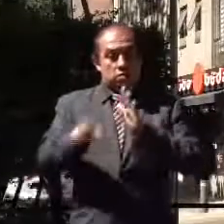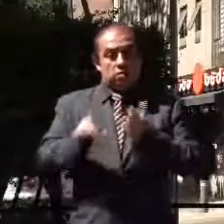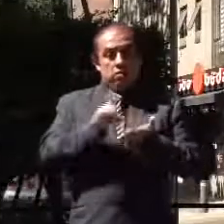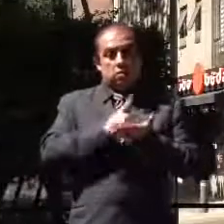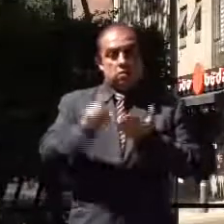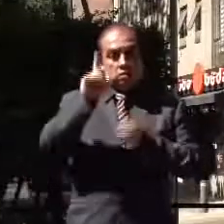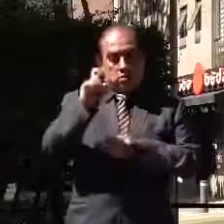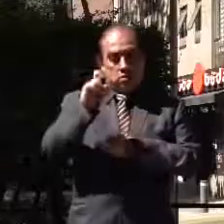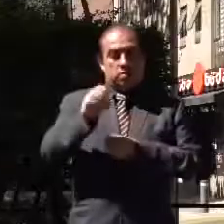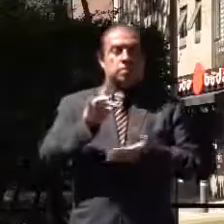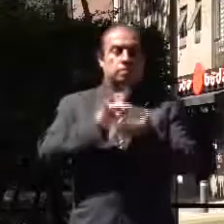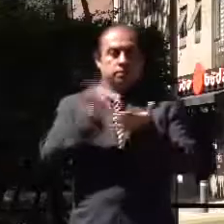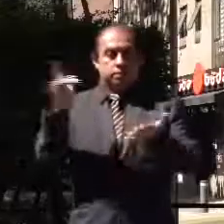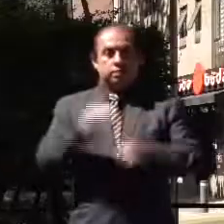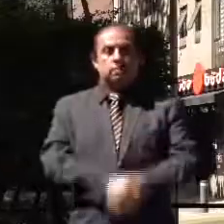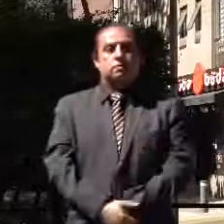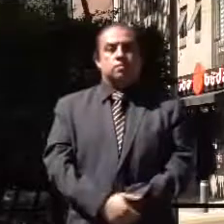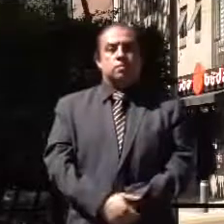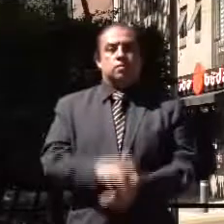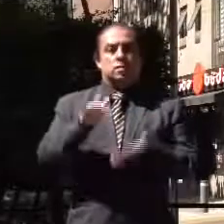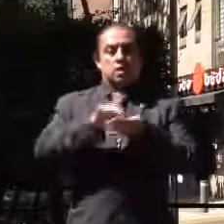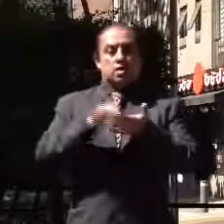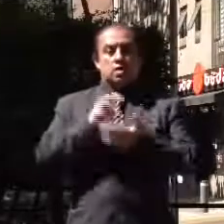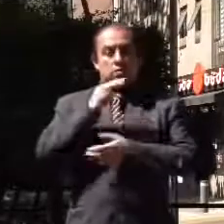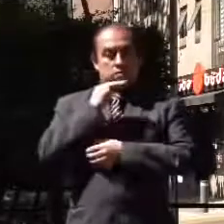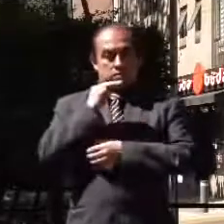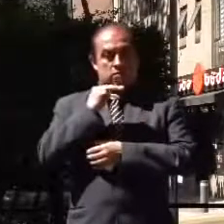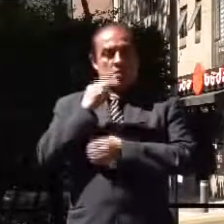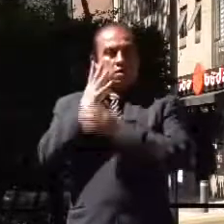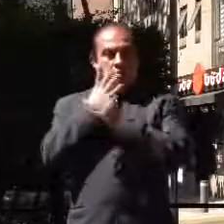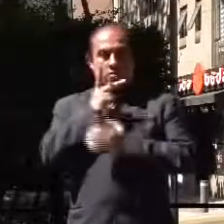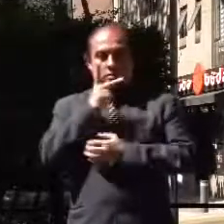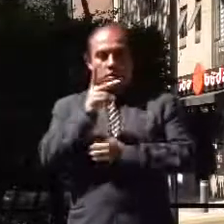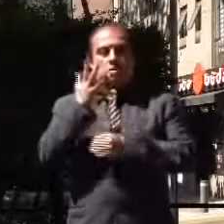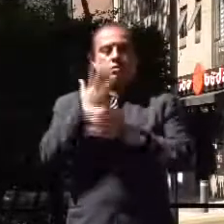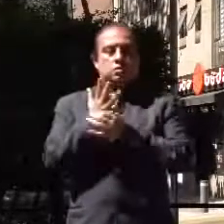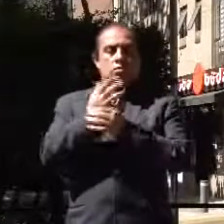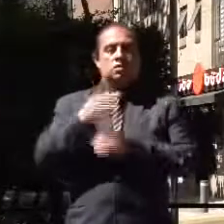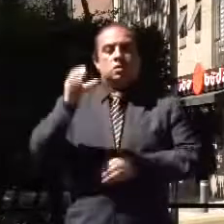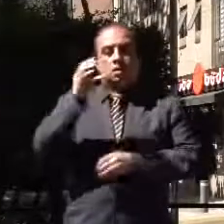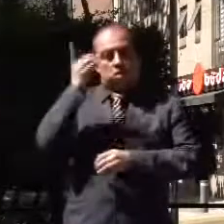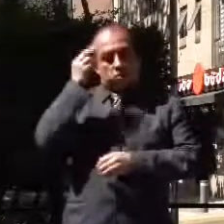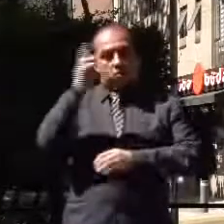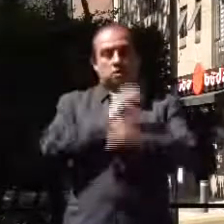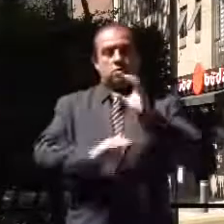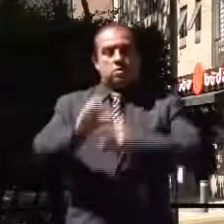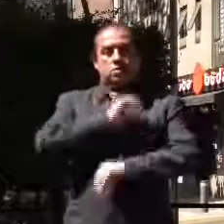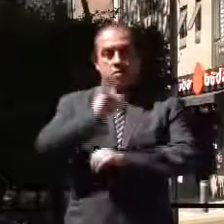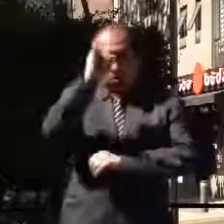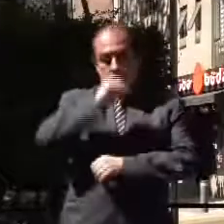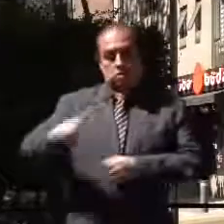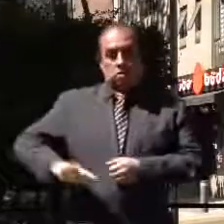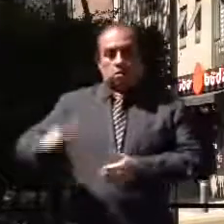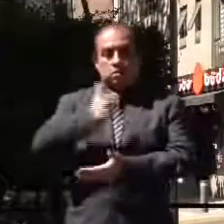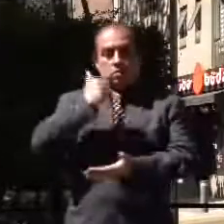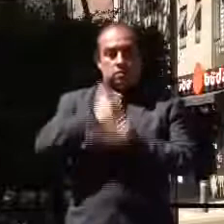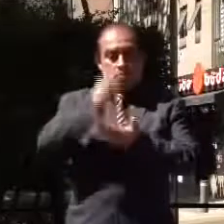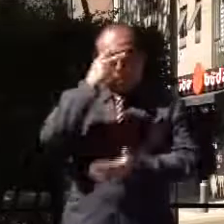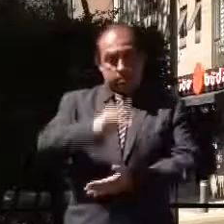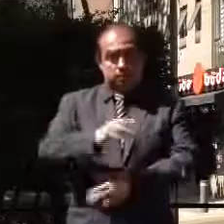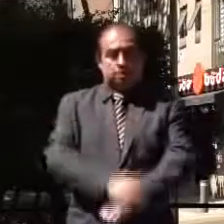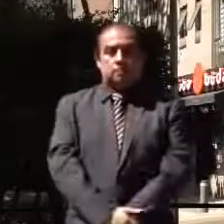gracias. Agradecemos el mensaje que nos ha dirigido la doctora Claudia Sheinbaum Pardo, jefa de gobierno de la Ciudad de